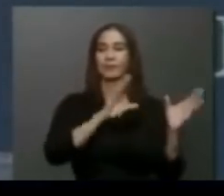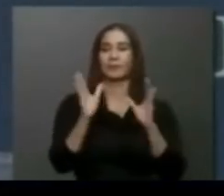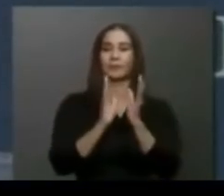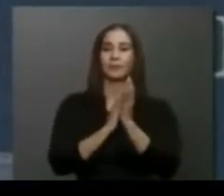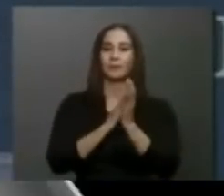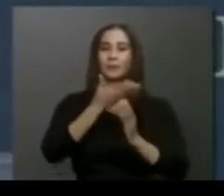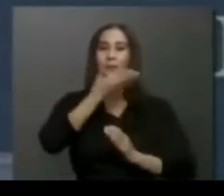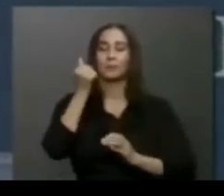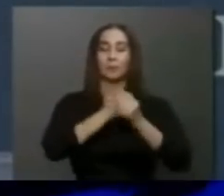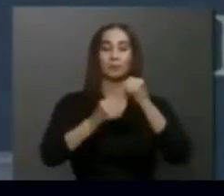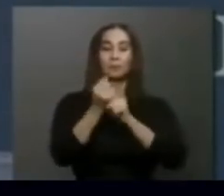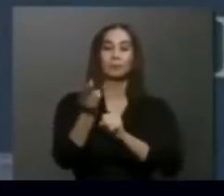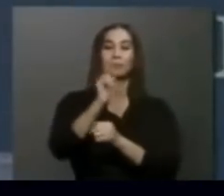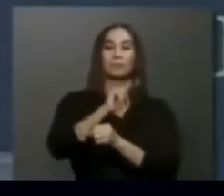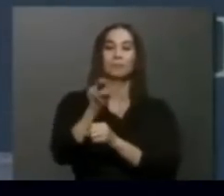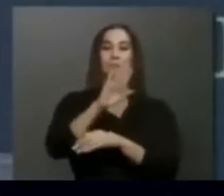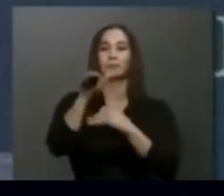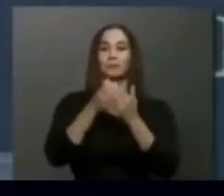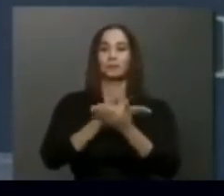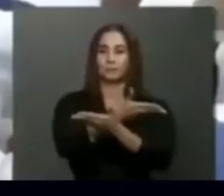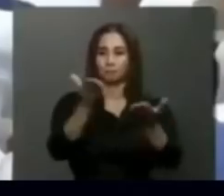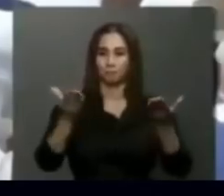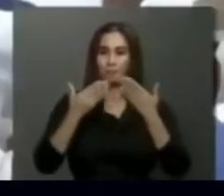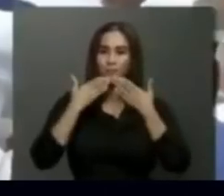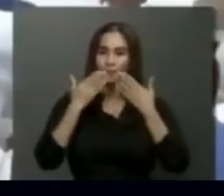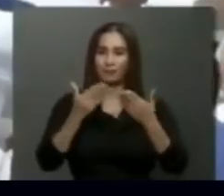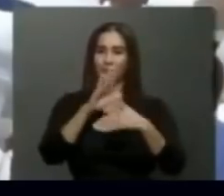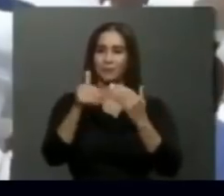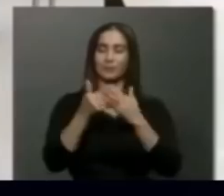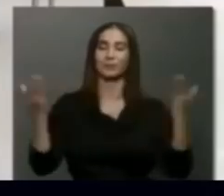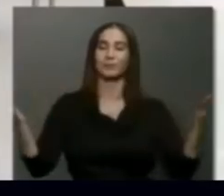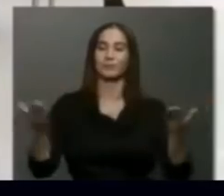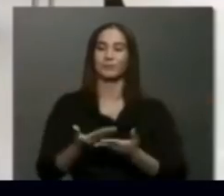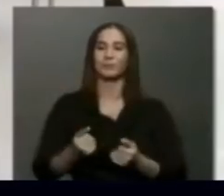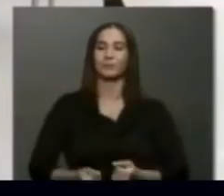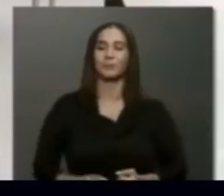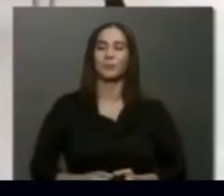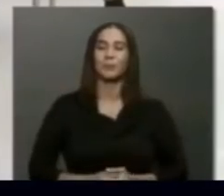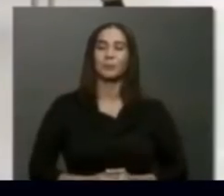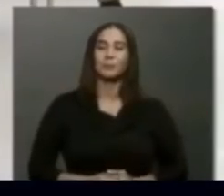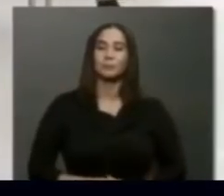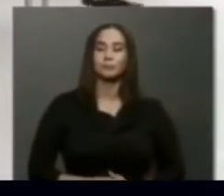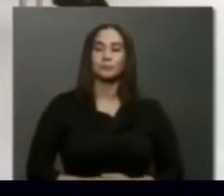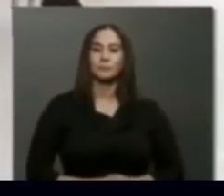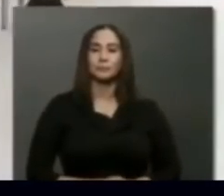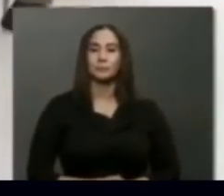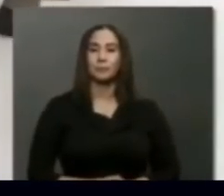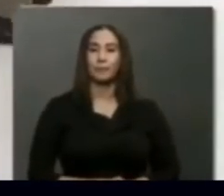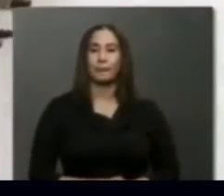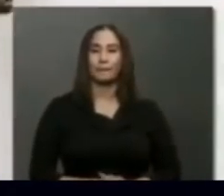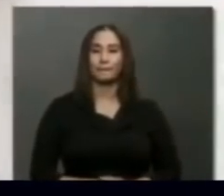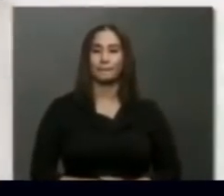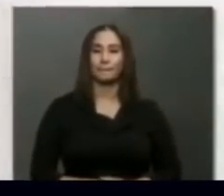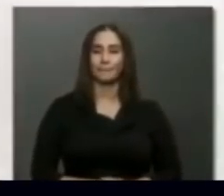Navidad y un mejor 2022 para todos y todas. Gracias por acompañarnos.